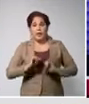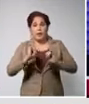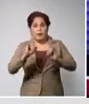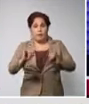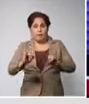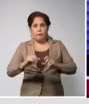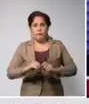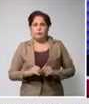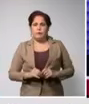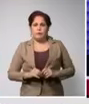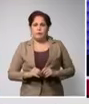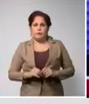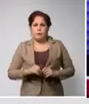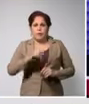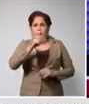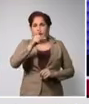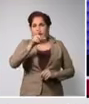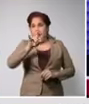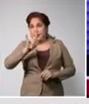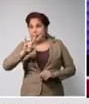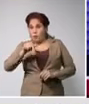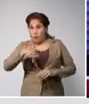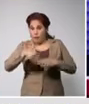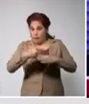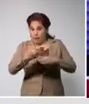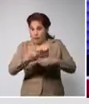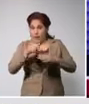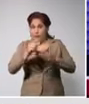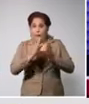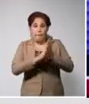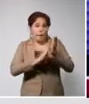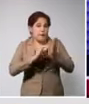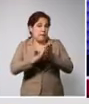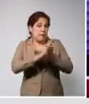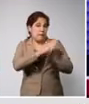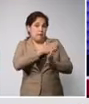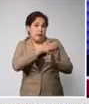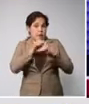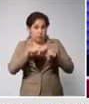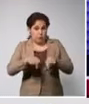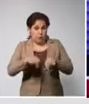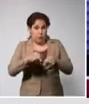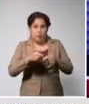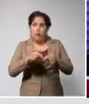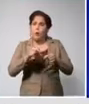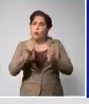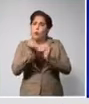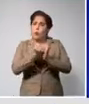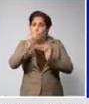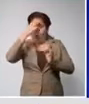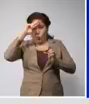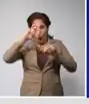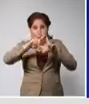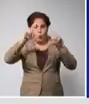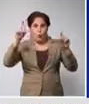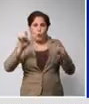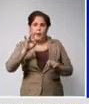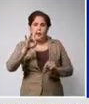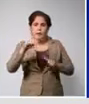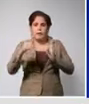primeros 19 días del mes de marzo, ya Cuba ha diagnosticado